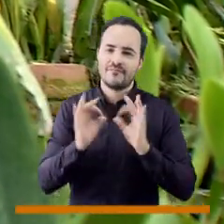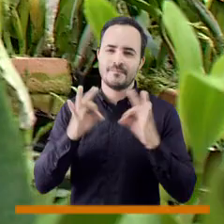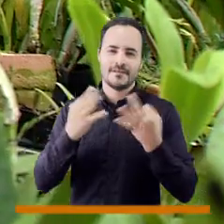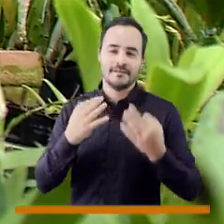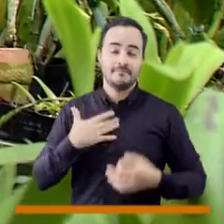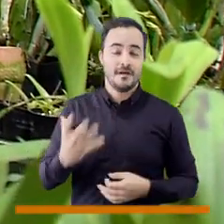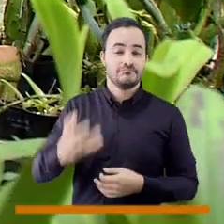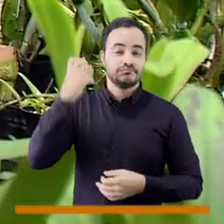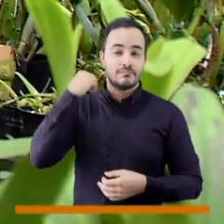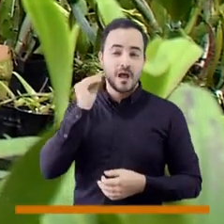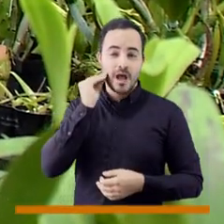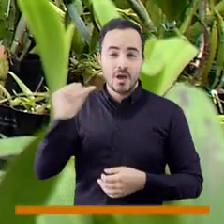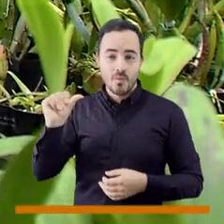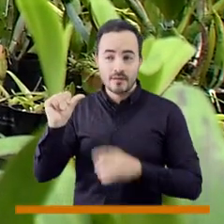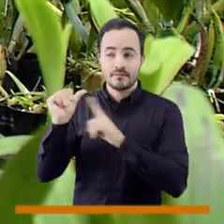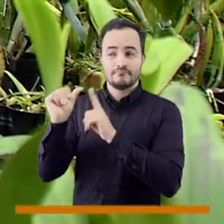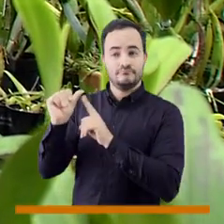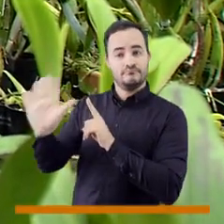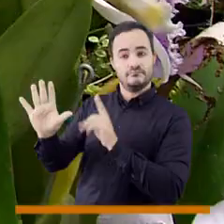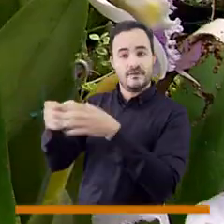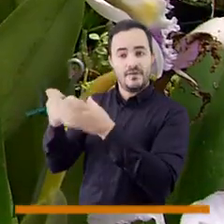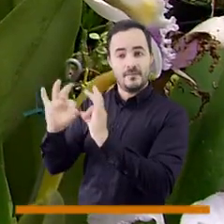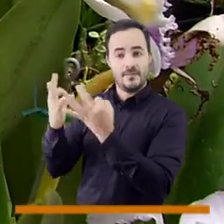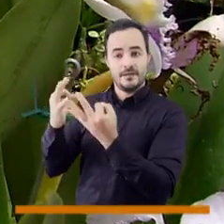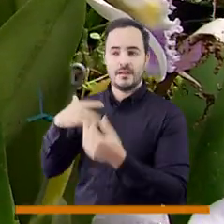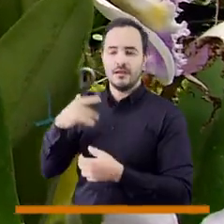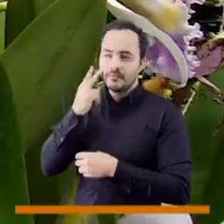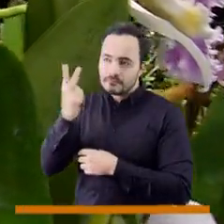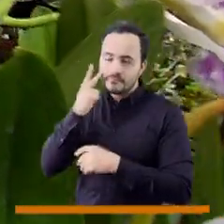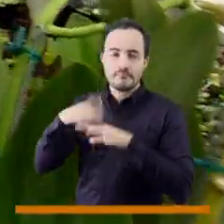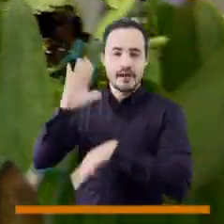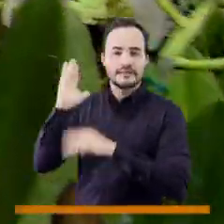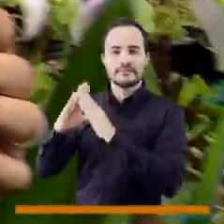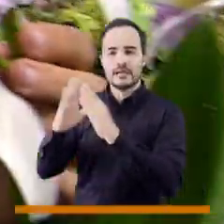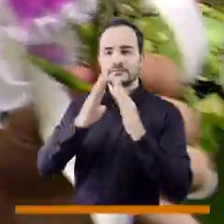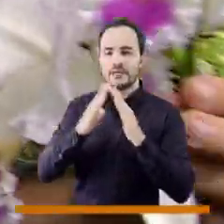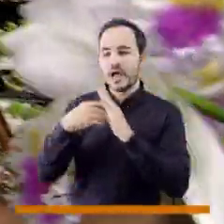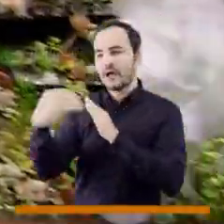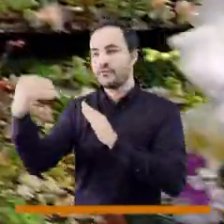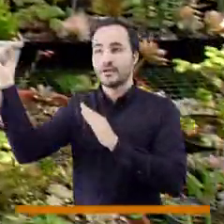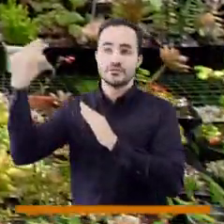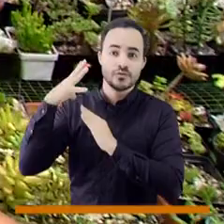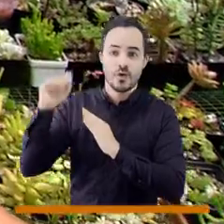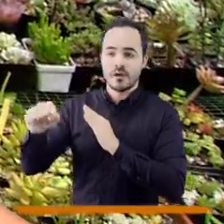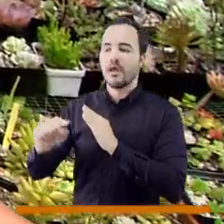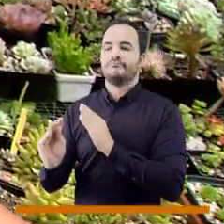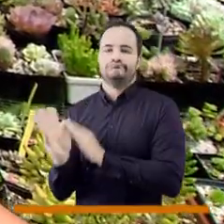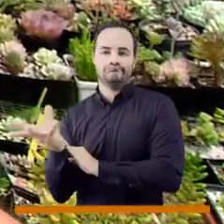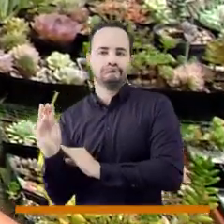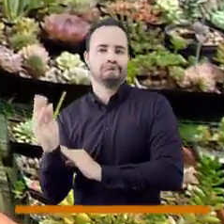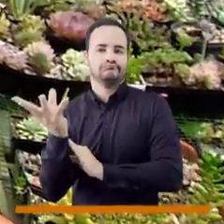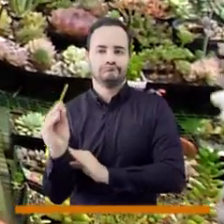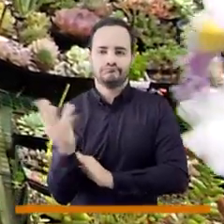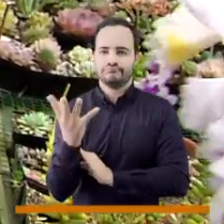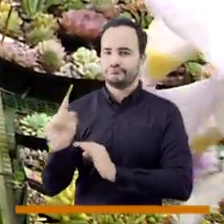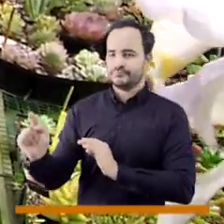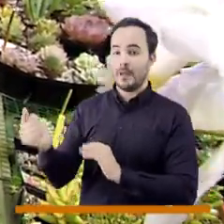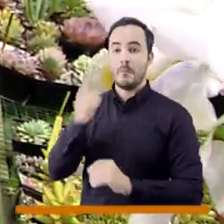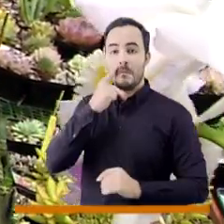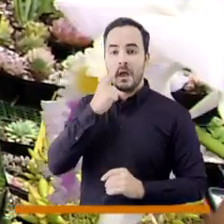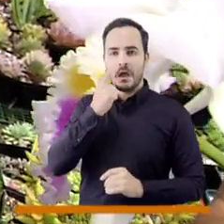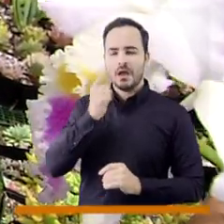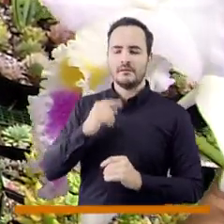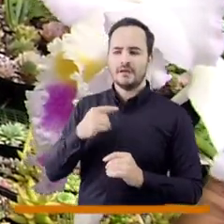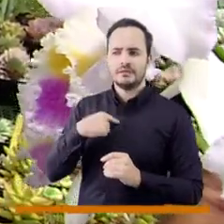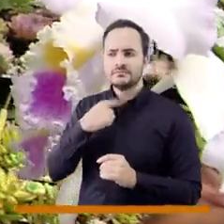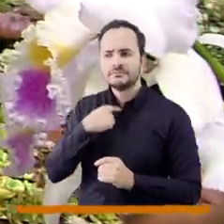familiar. Desde mi abuela y su familia siempre en las casas tenían en los patios y en los solares sus plantas, y mi papá fue